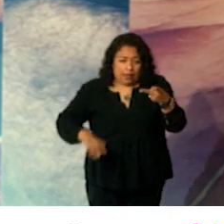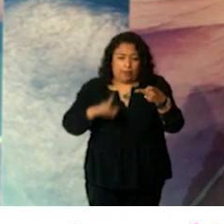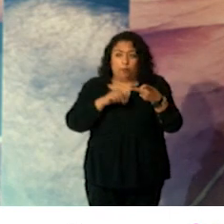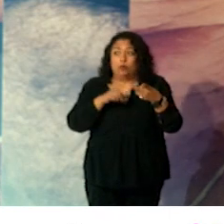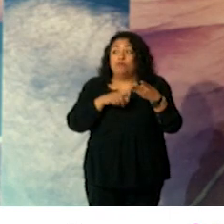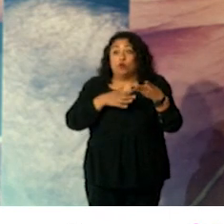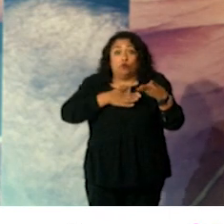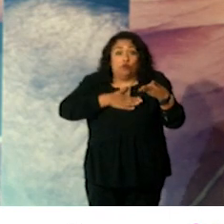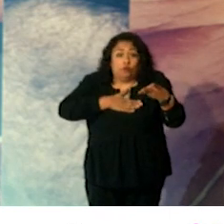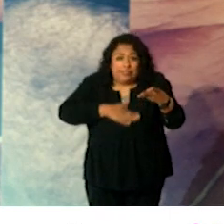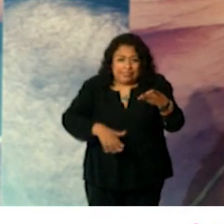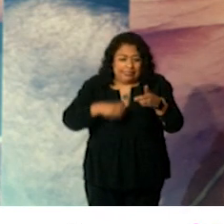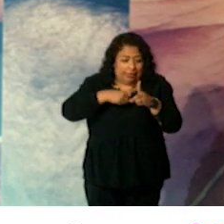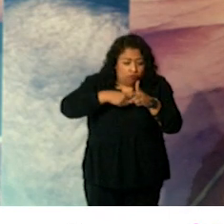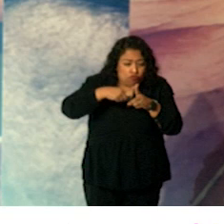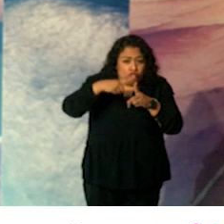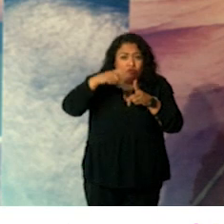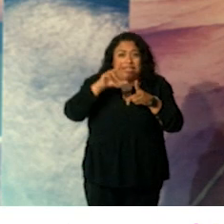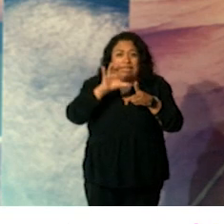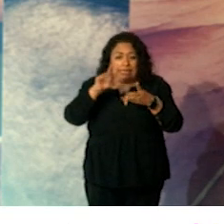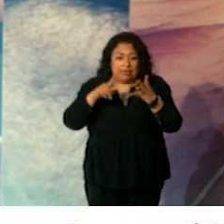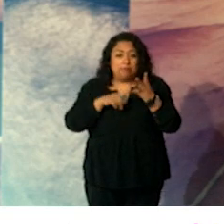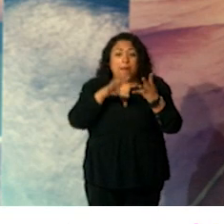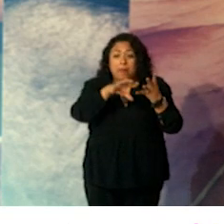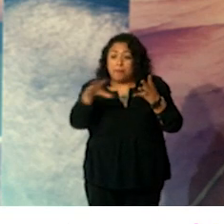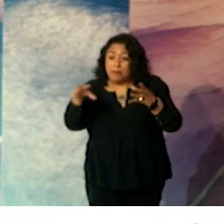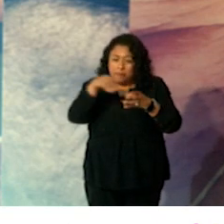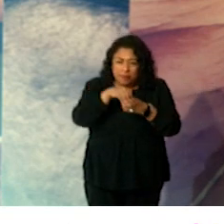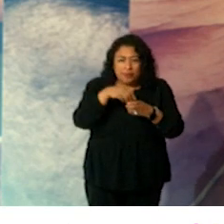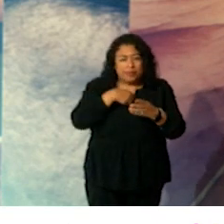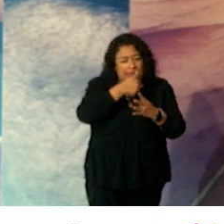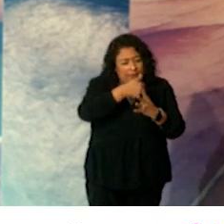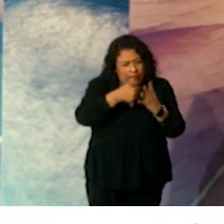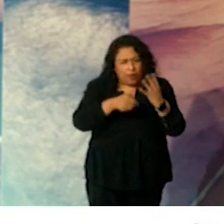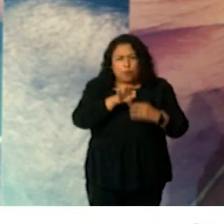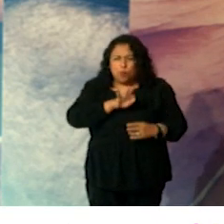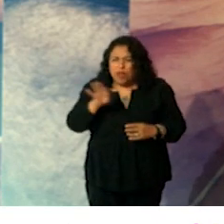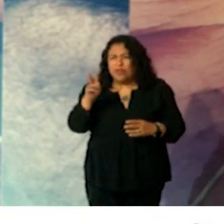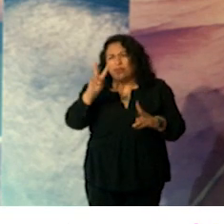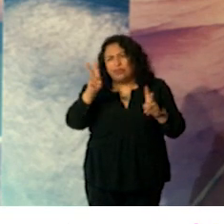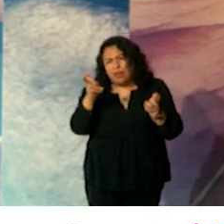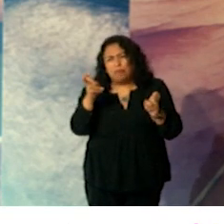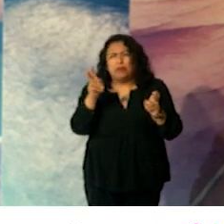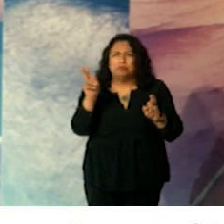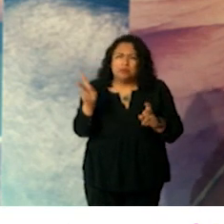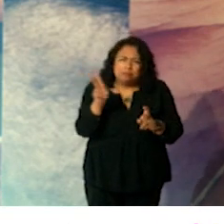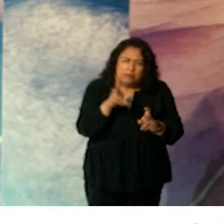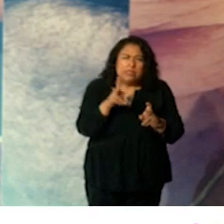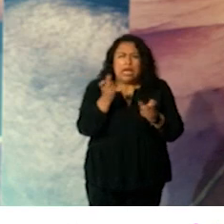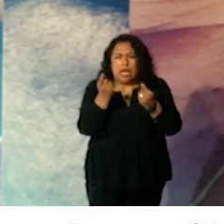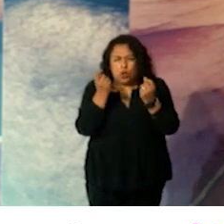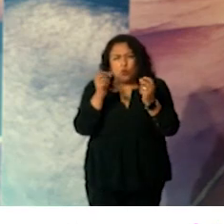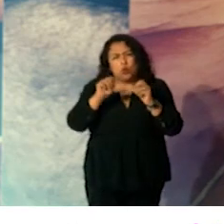de la justicia climática, la interseccionalidad, ¿no? Yo creo que cada una, si bien puede manejar agendas similares en algunos